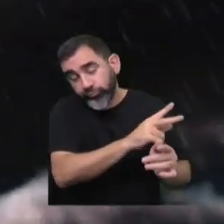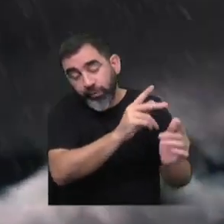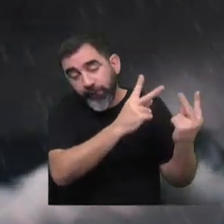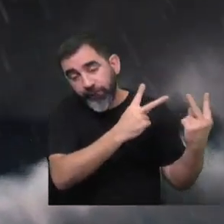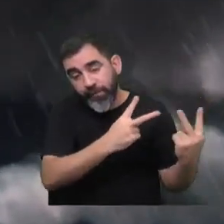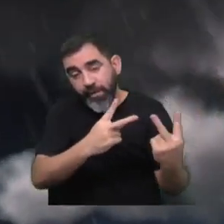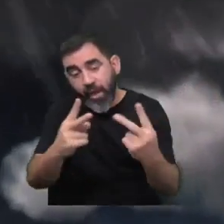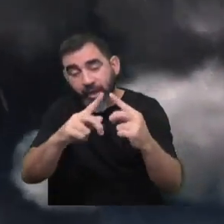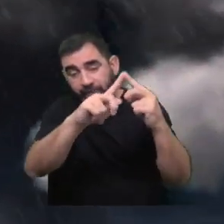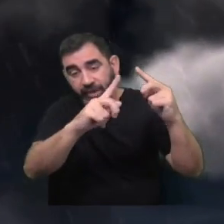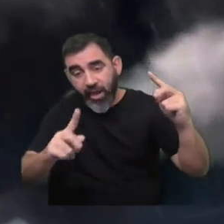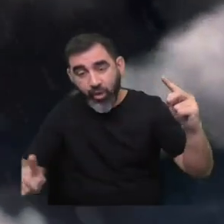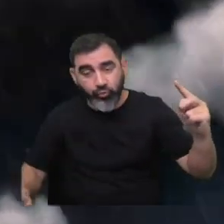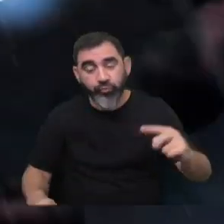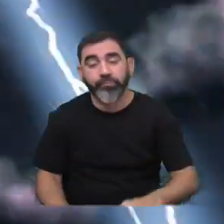rayo.